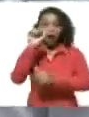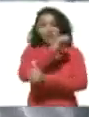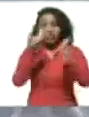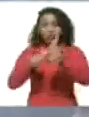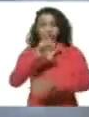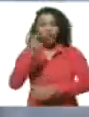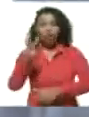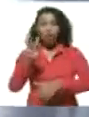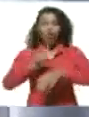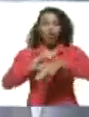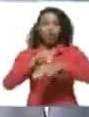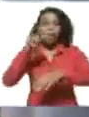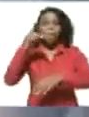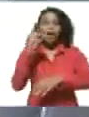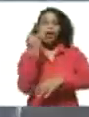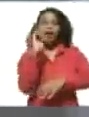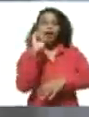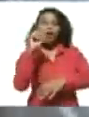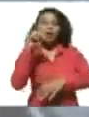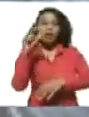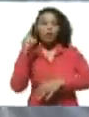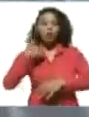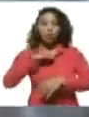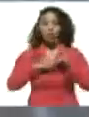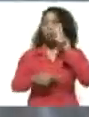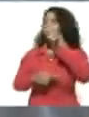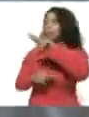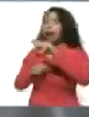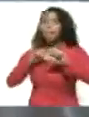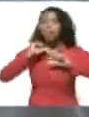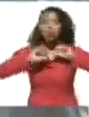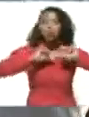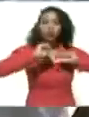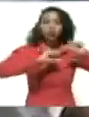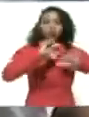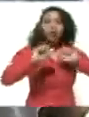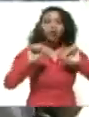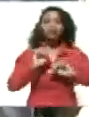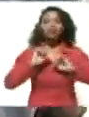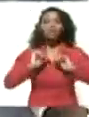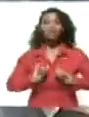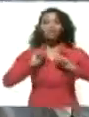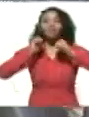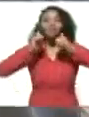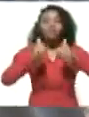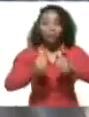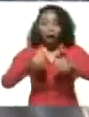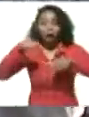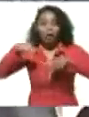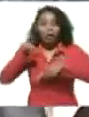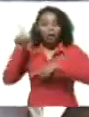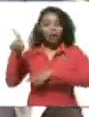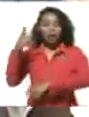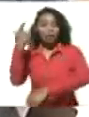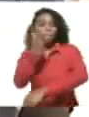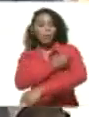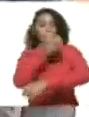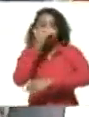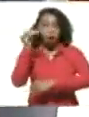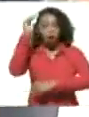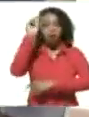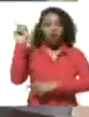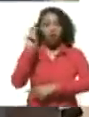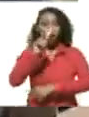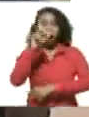doctor marín y estamos justamente viendo el proceso para empezar a vacunar a aquellos niños mayores de 2 años